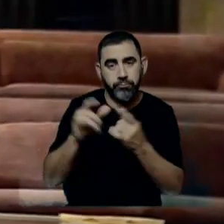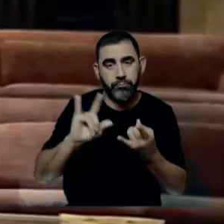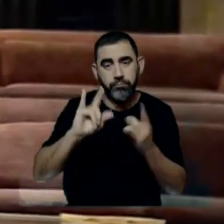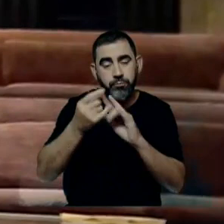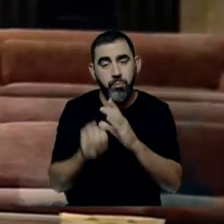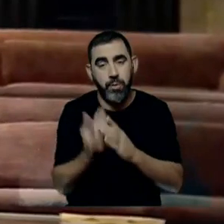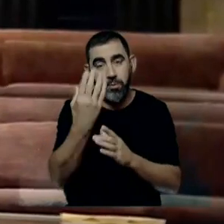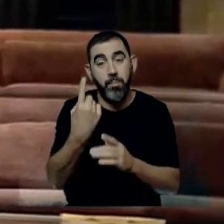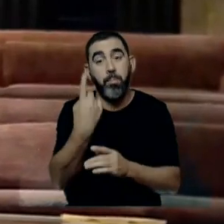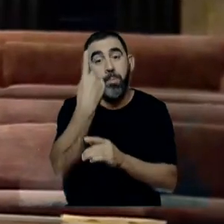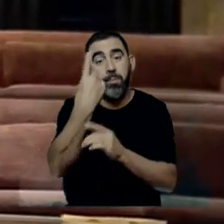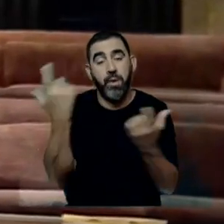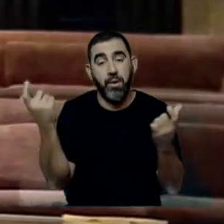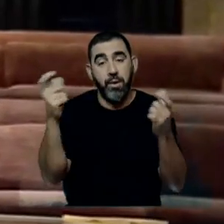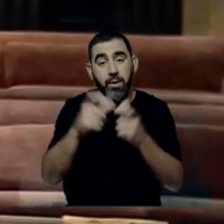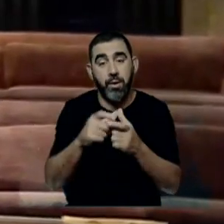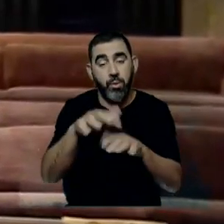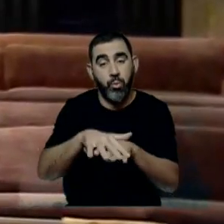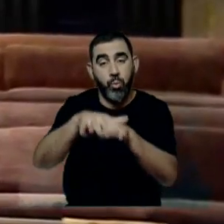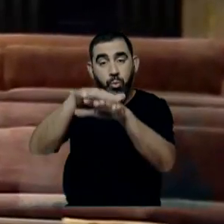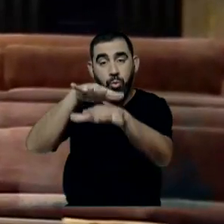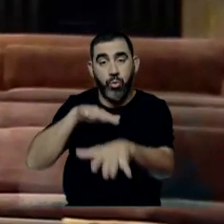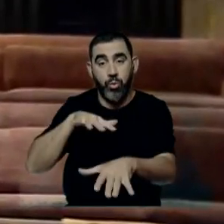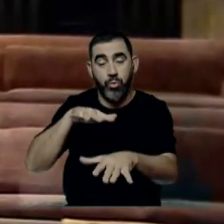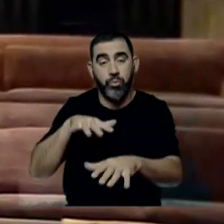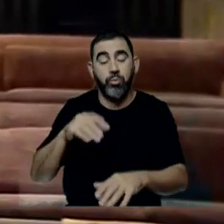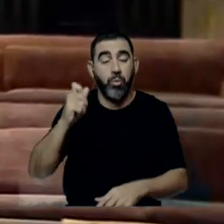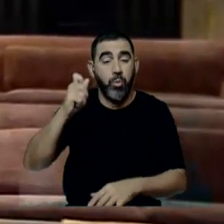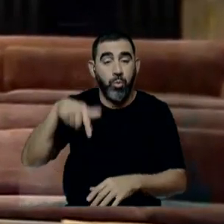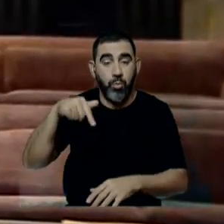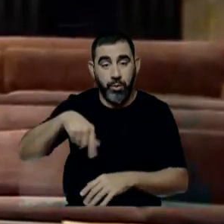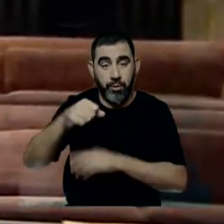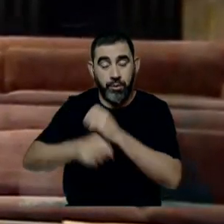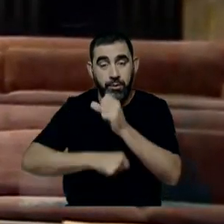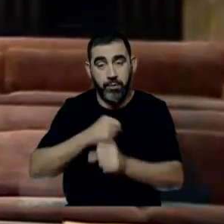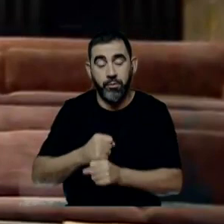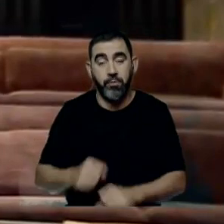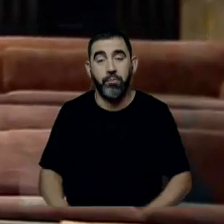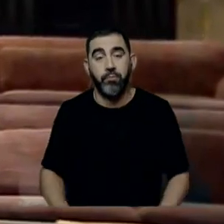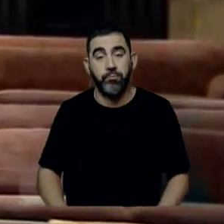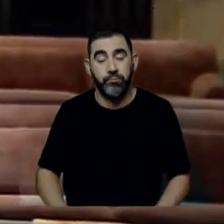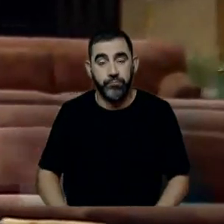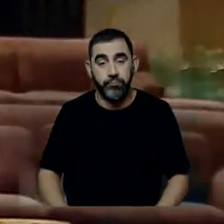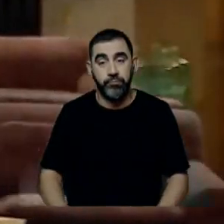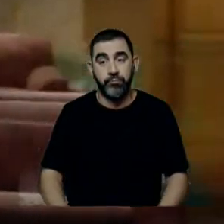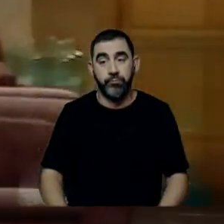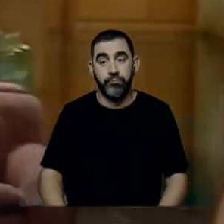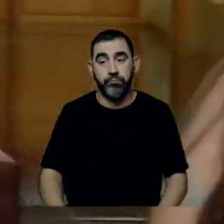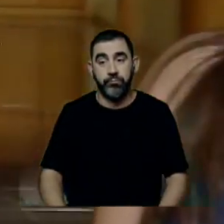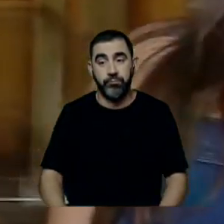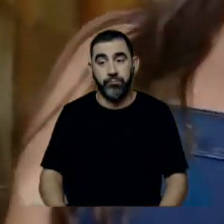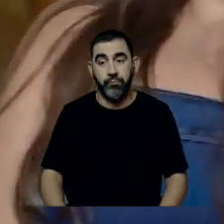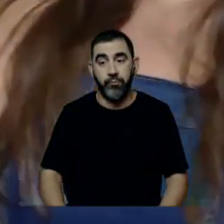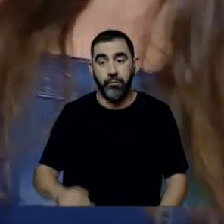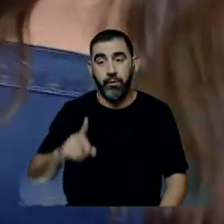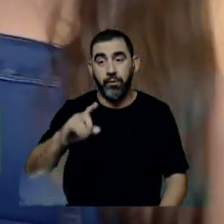Parlasur, la primera sesión plenaria ordinaria de este año. Estamos con la legisladora del Frente Amplio,